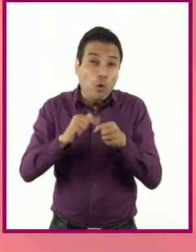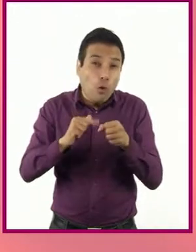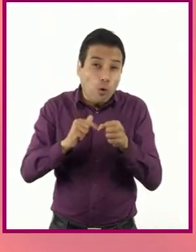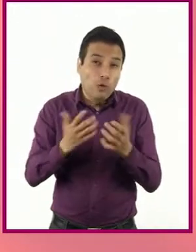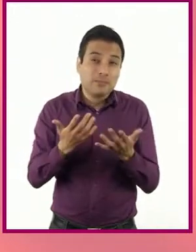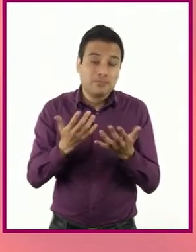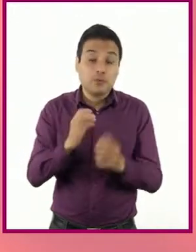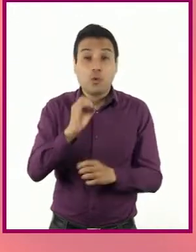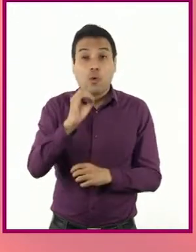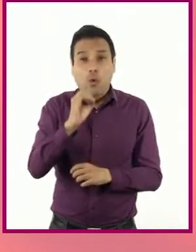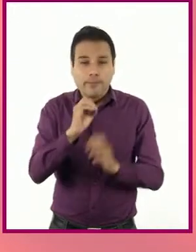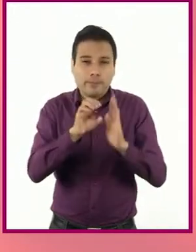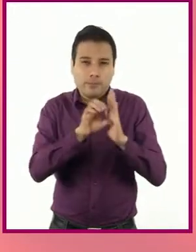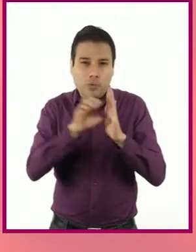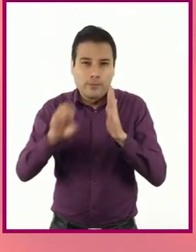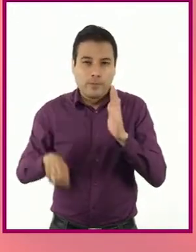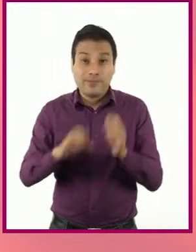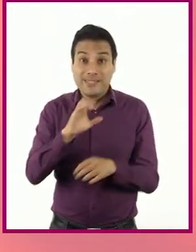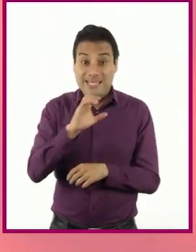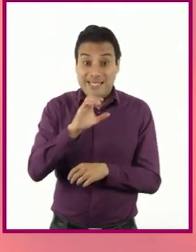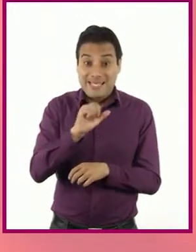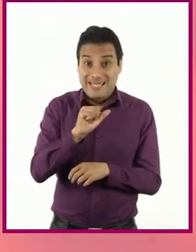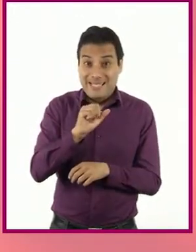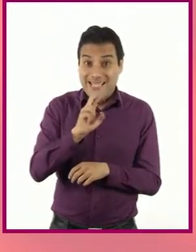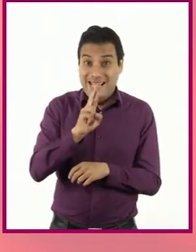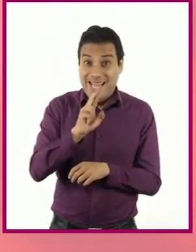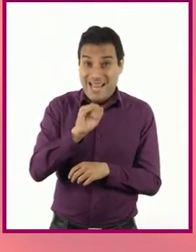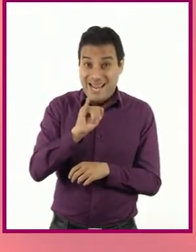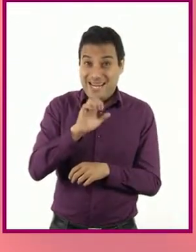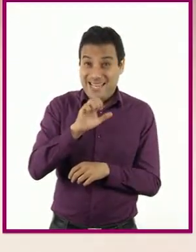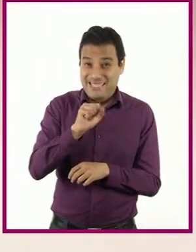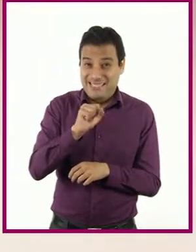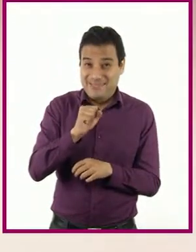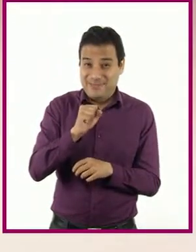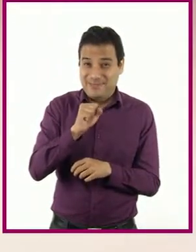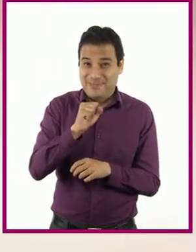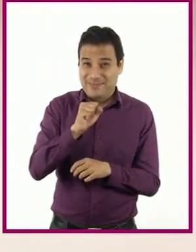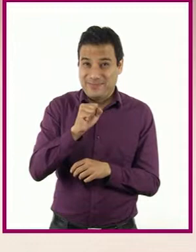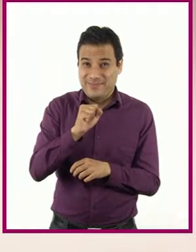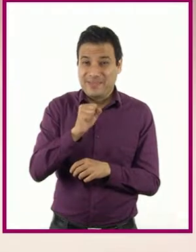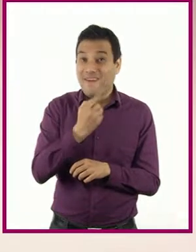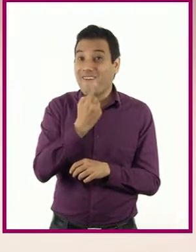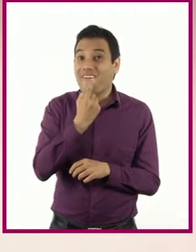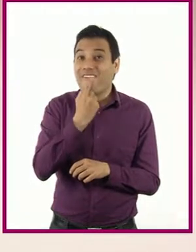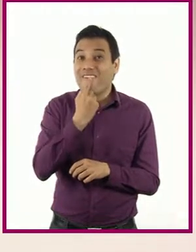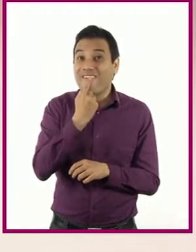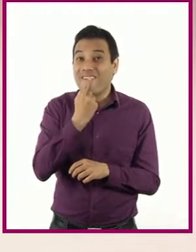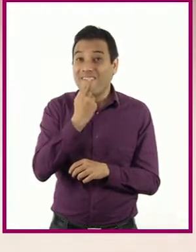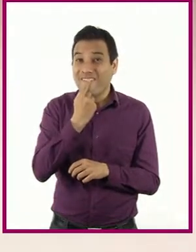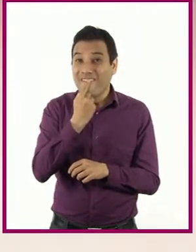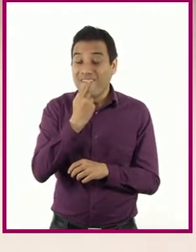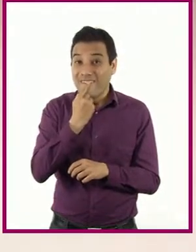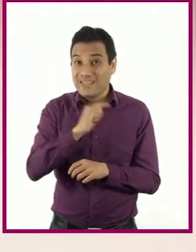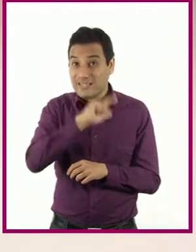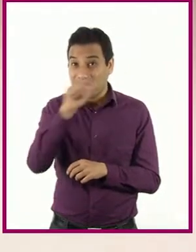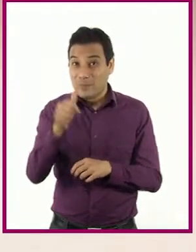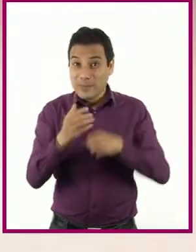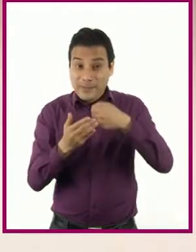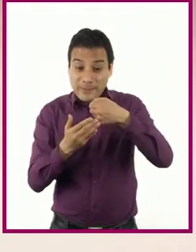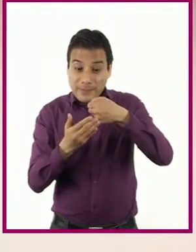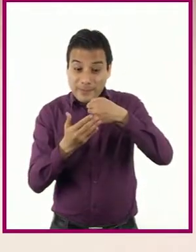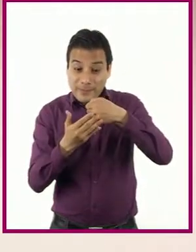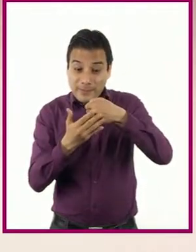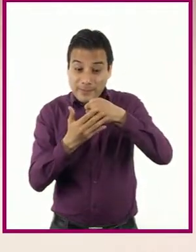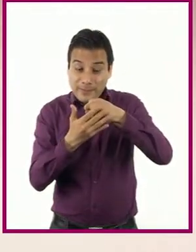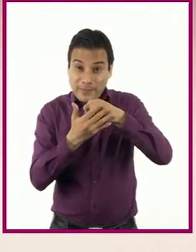síntoma puede ser cuando la caries afecta una pieza dental, la cual avanza al tejido blando, generando